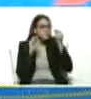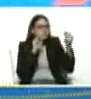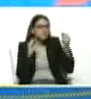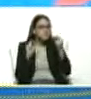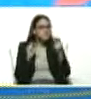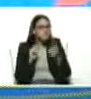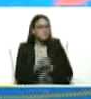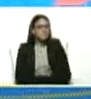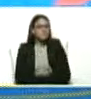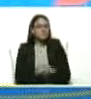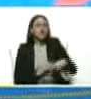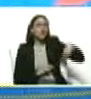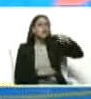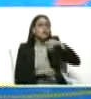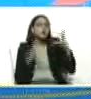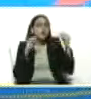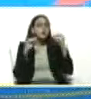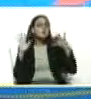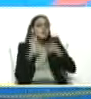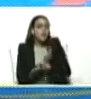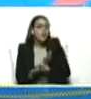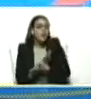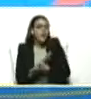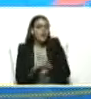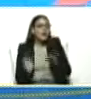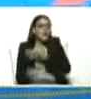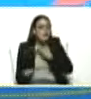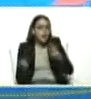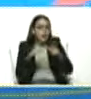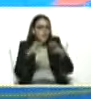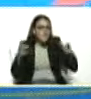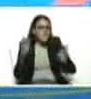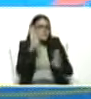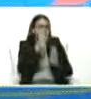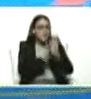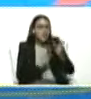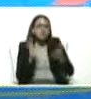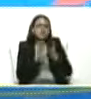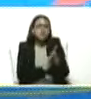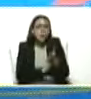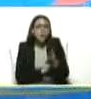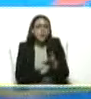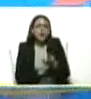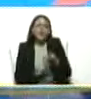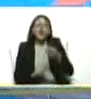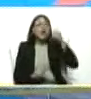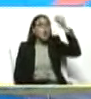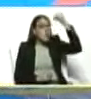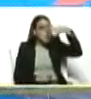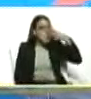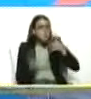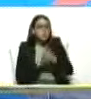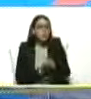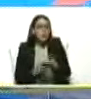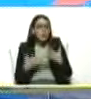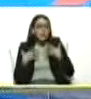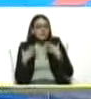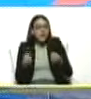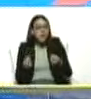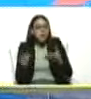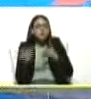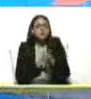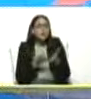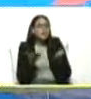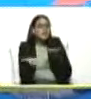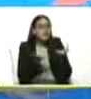estamos hablando de crecimiento en la producción de bienes y servicios, como diría un buen economista, y nadie